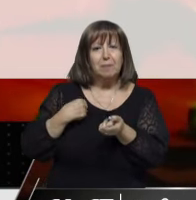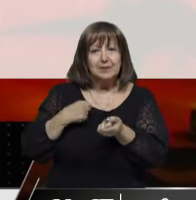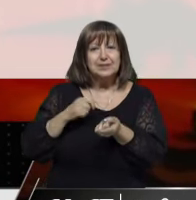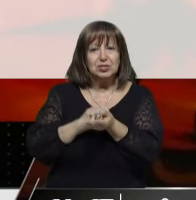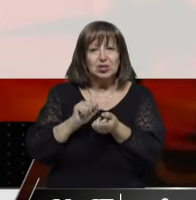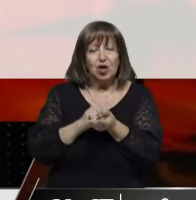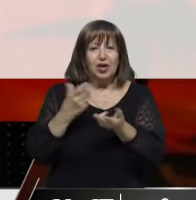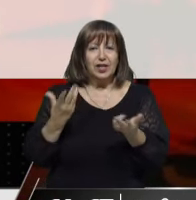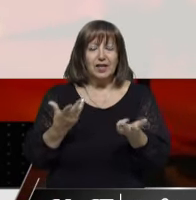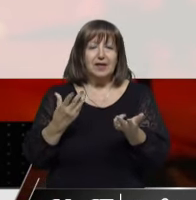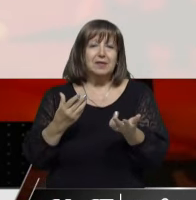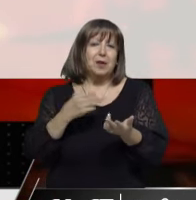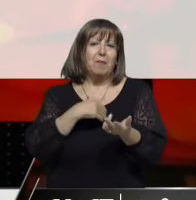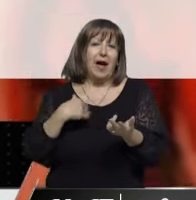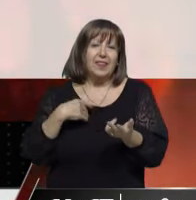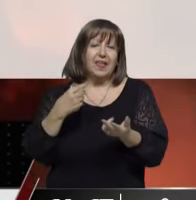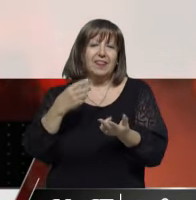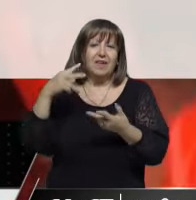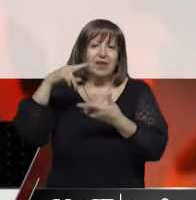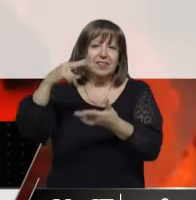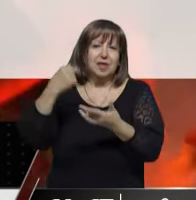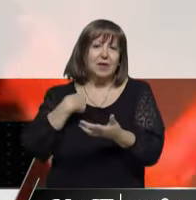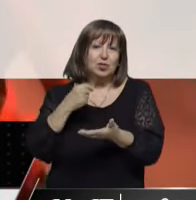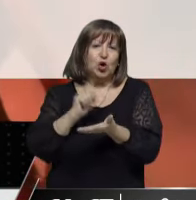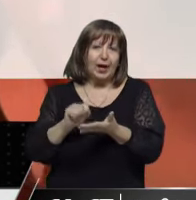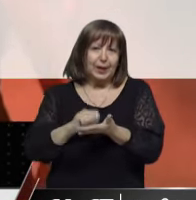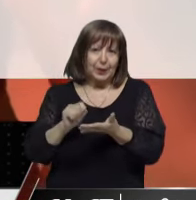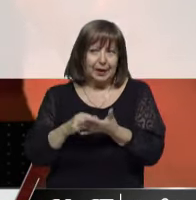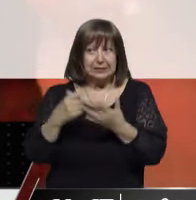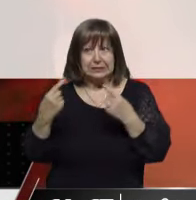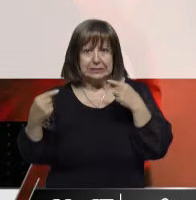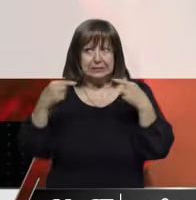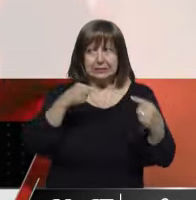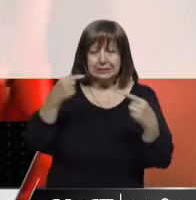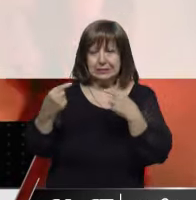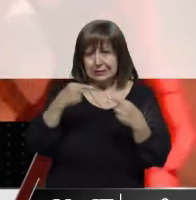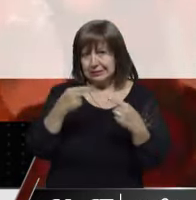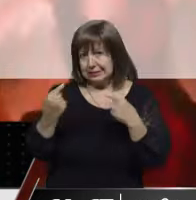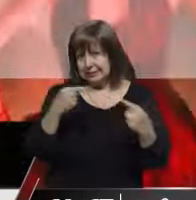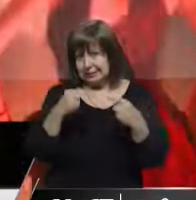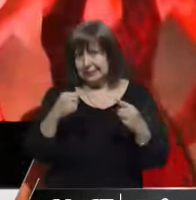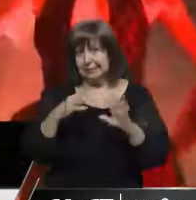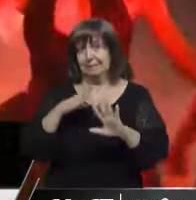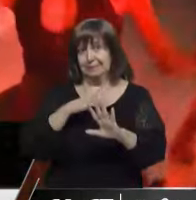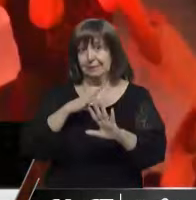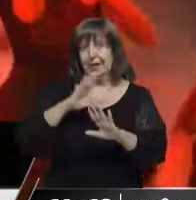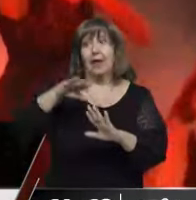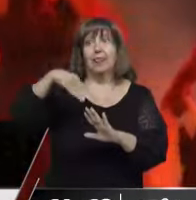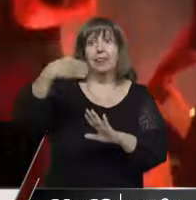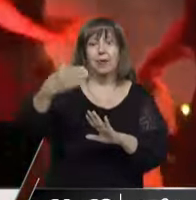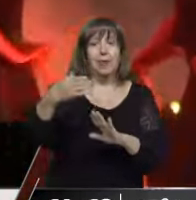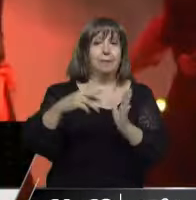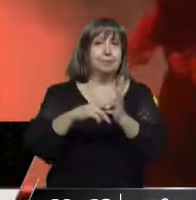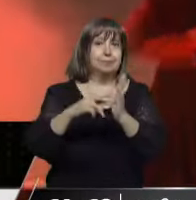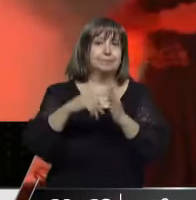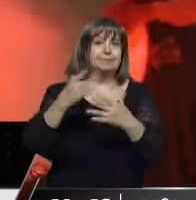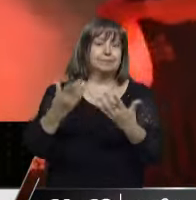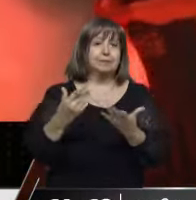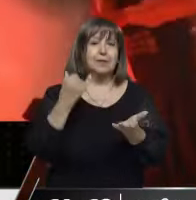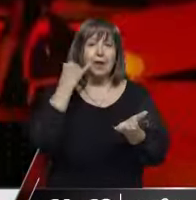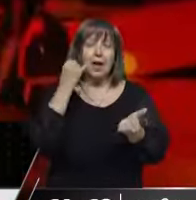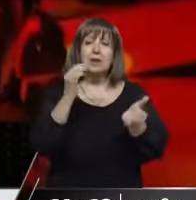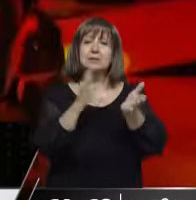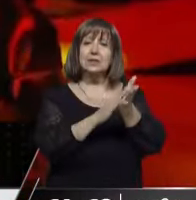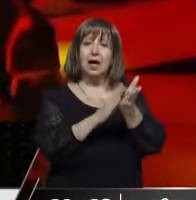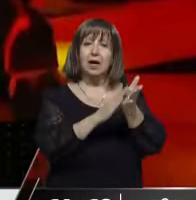tal cual se llamó la puesta en escena en Rivadavia. Muy bien, seguimos con el caso y mientras estás contando todo lo sucedido, apareció el documento de